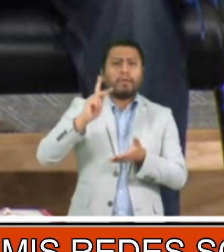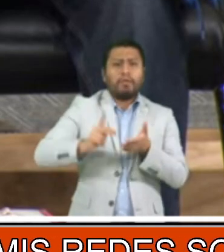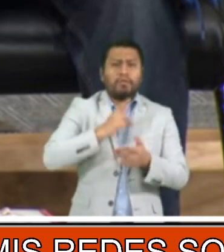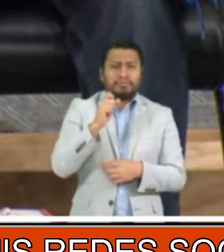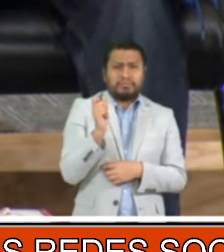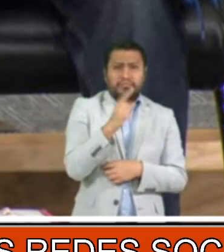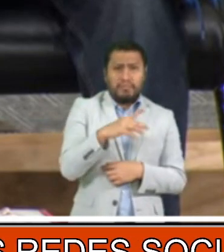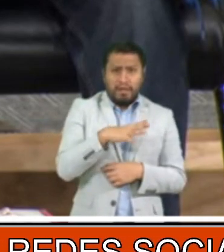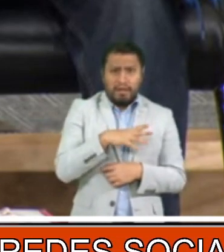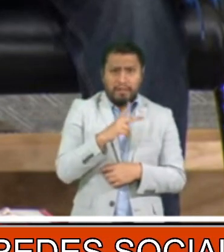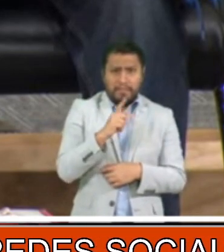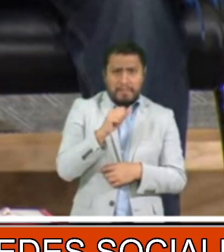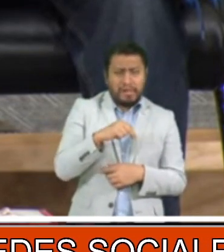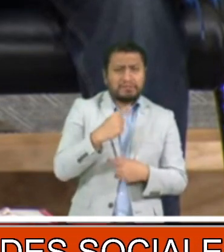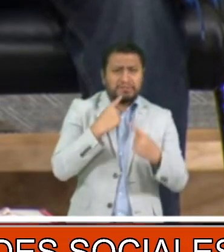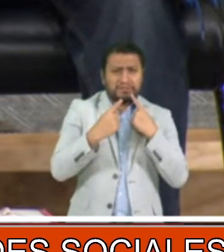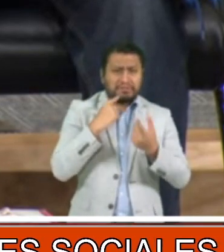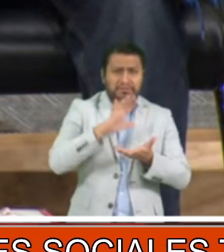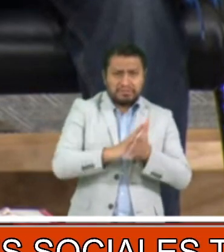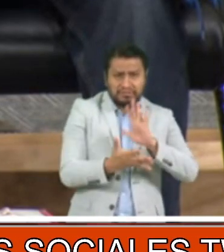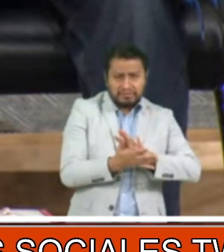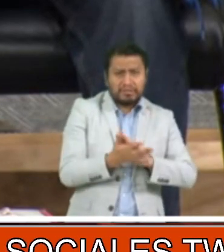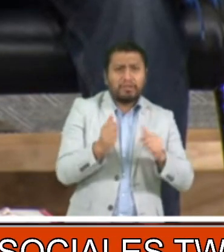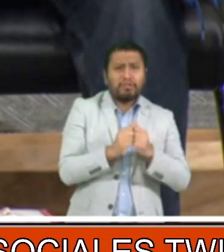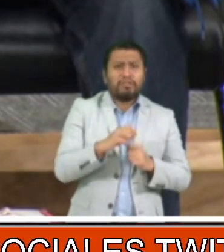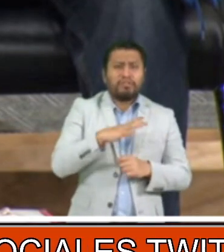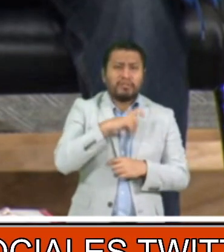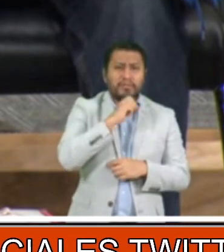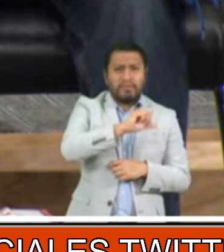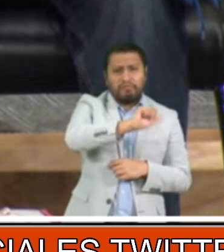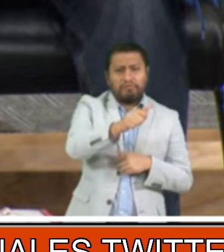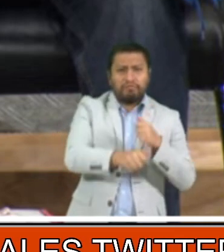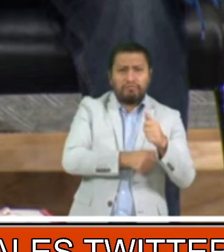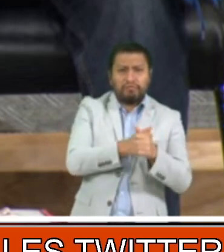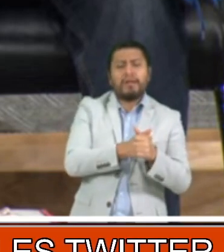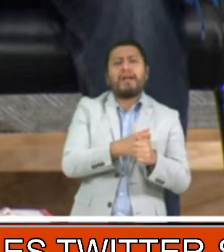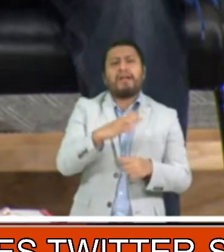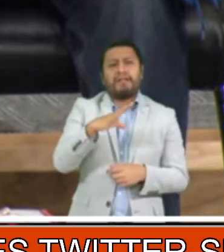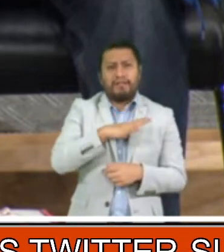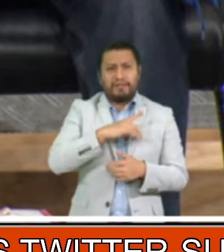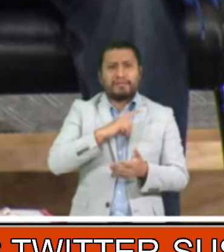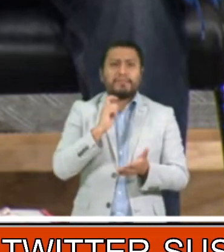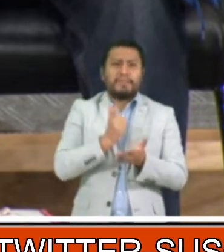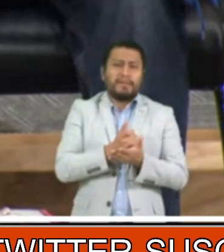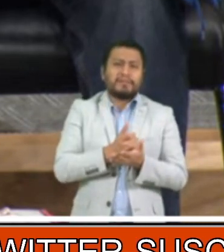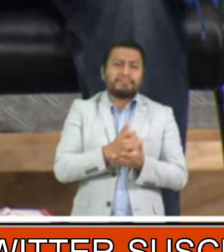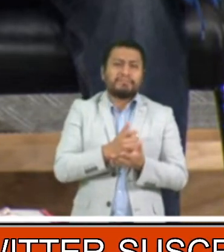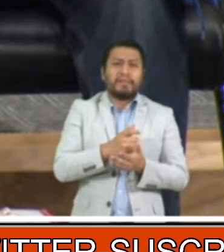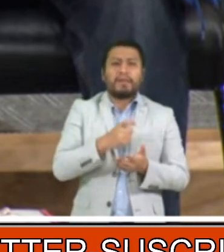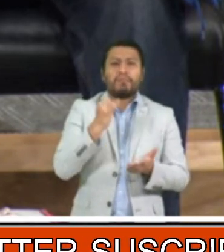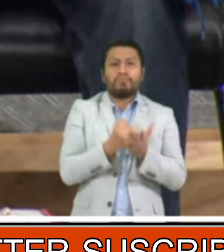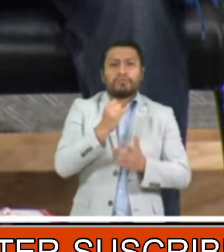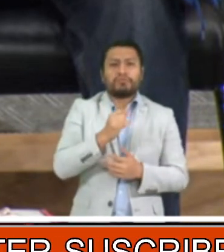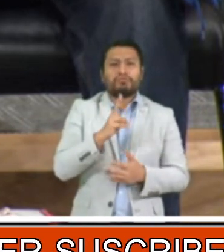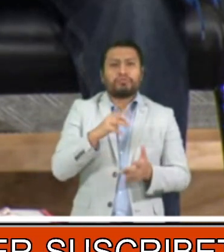y coludida del PAN, a través de personeros exprofeso, pagaron la histórica fianza de 2,000 pesos que